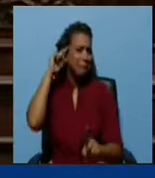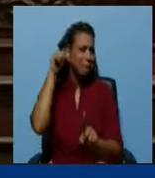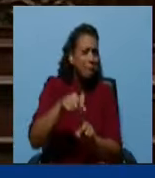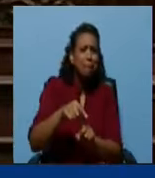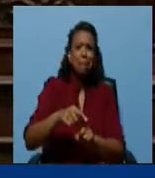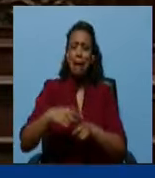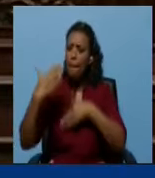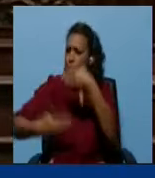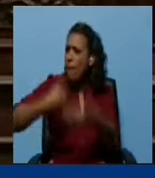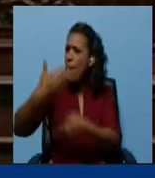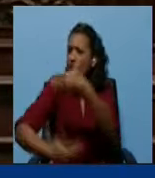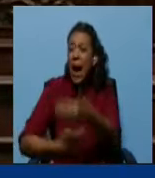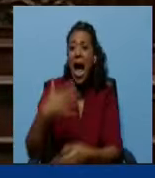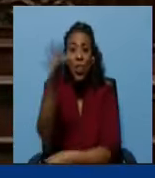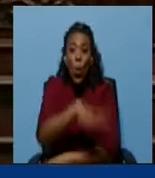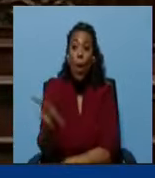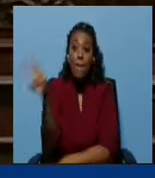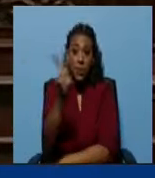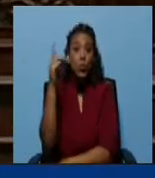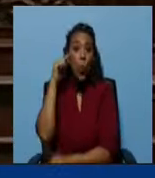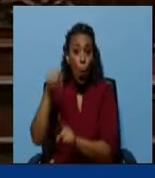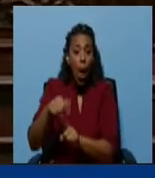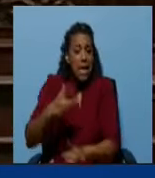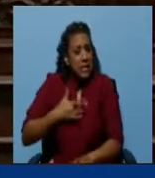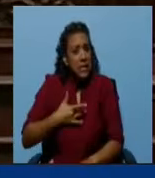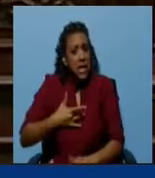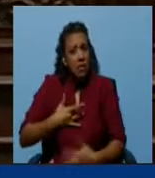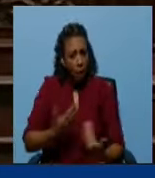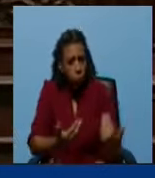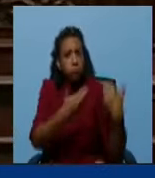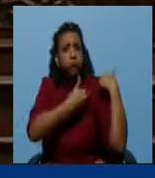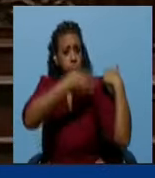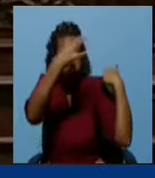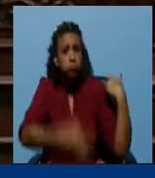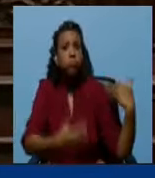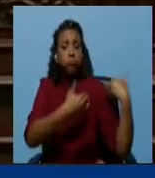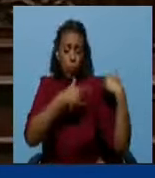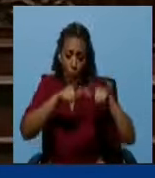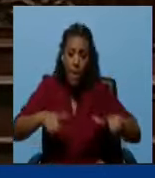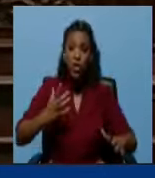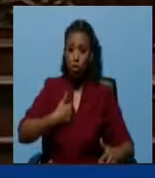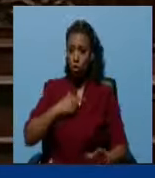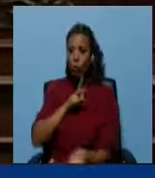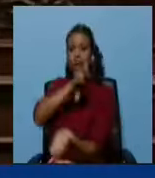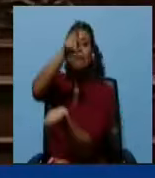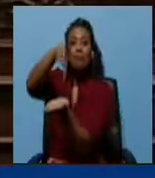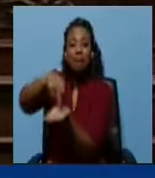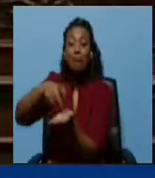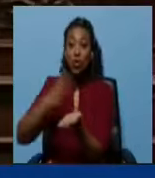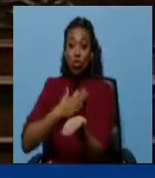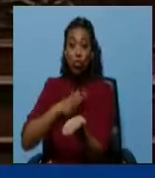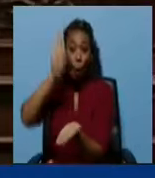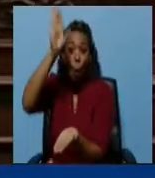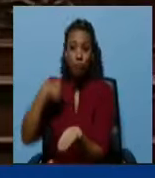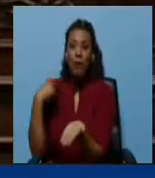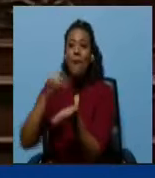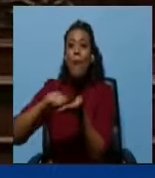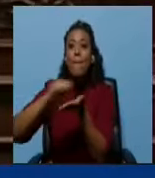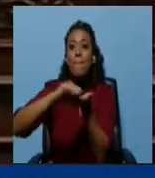y progresistas de Venezuela, sientan que tienen un espacio para dibujar el